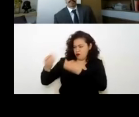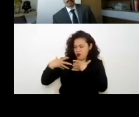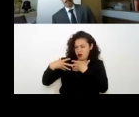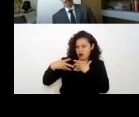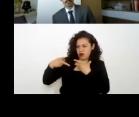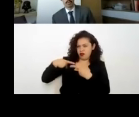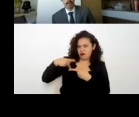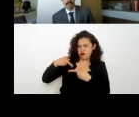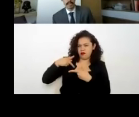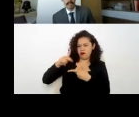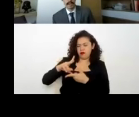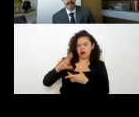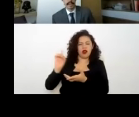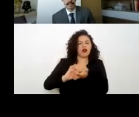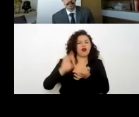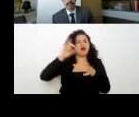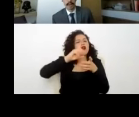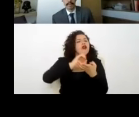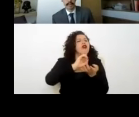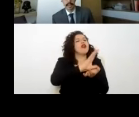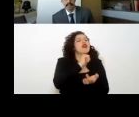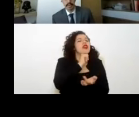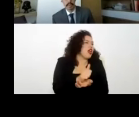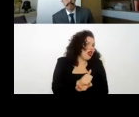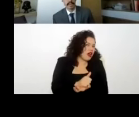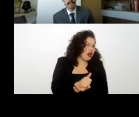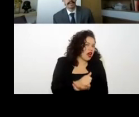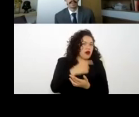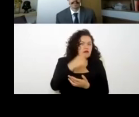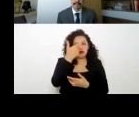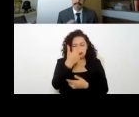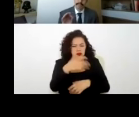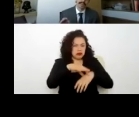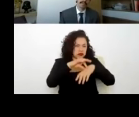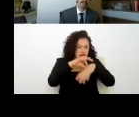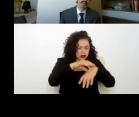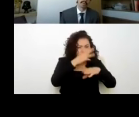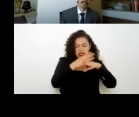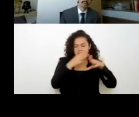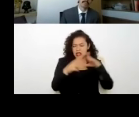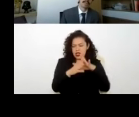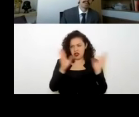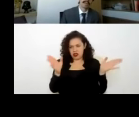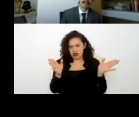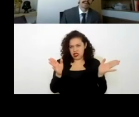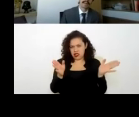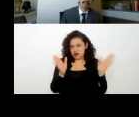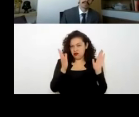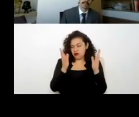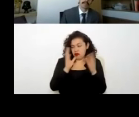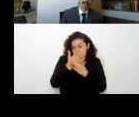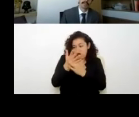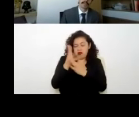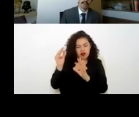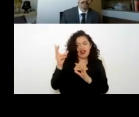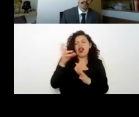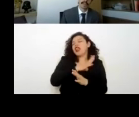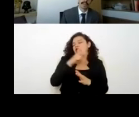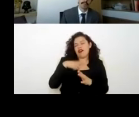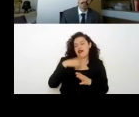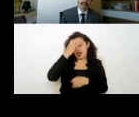donó, o no dicen si fue en efectivo o especie. Todo ese tipo de cosas son requisitos de los avisos